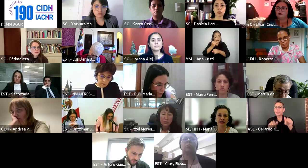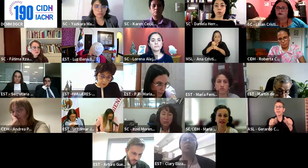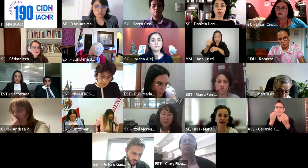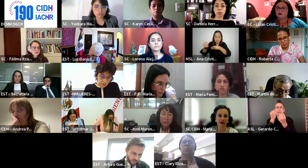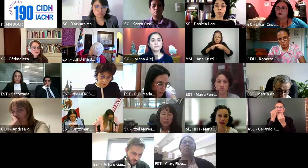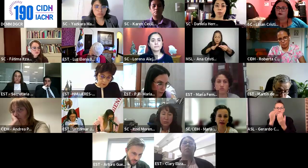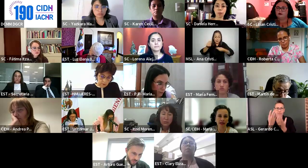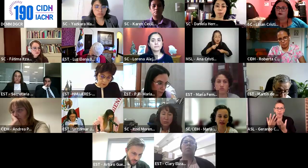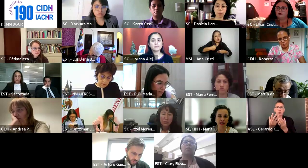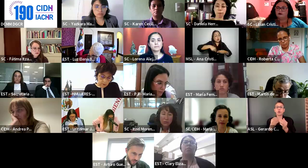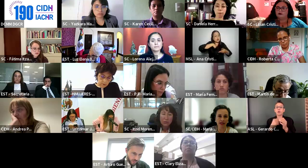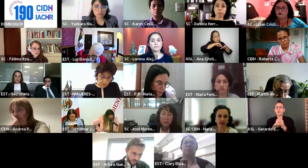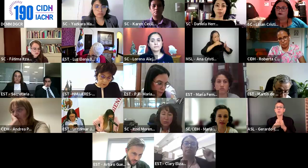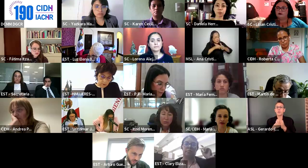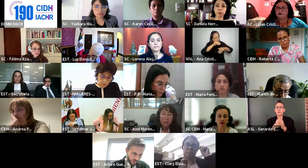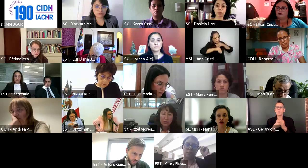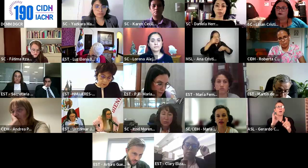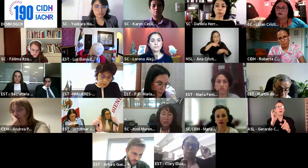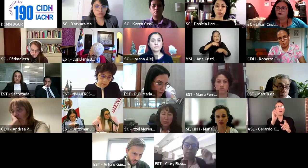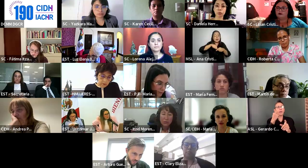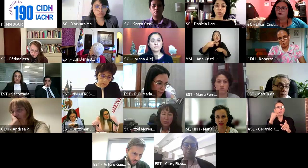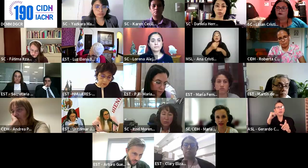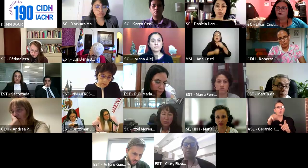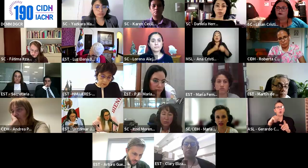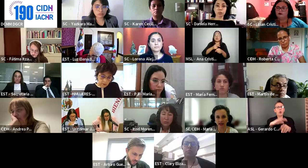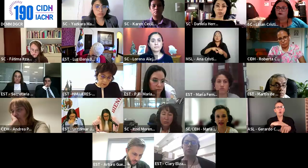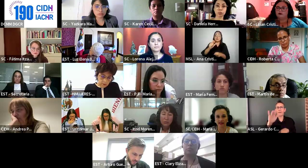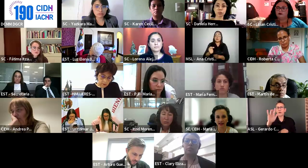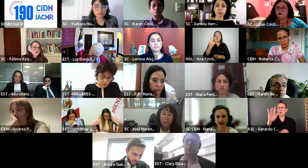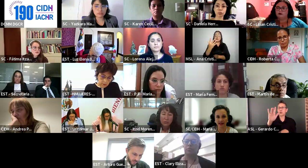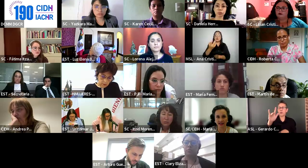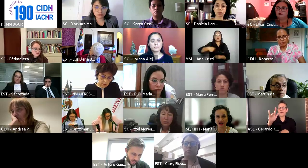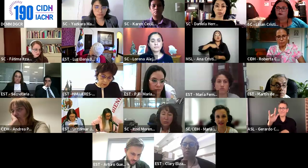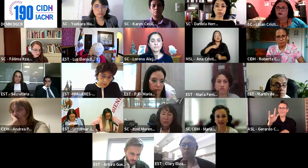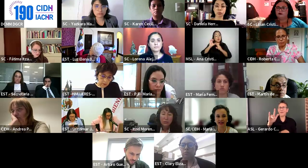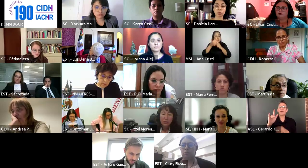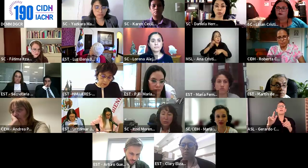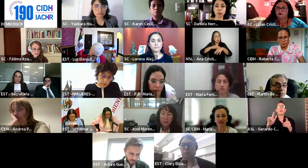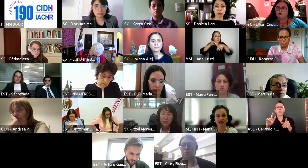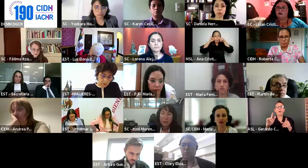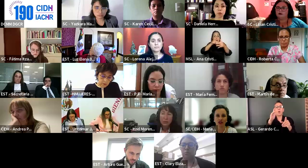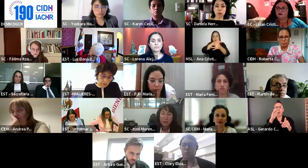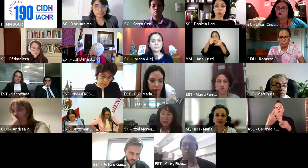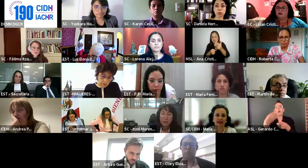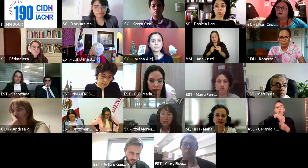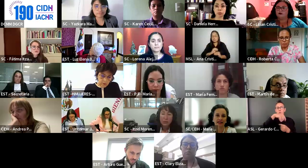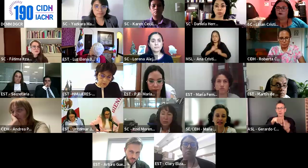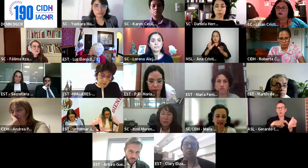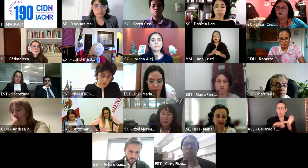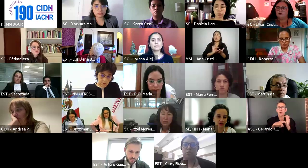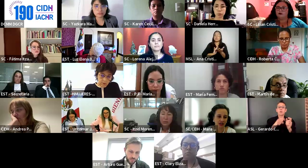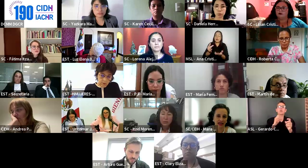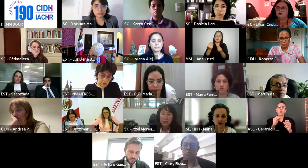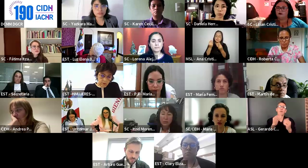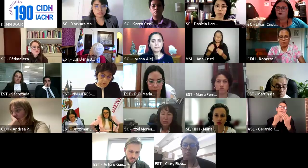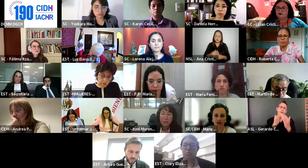la estrategia para el 2025 la comisión tendrá en cuenta este requerimiento. Así que muchísimas gracias,